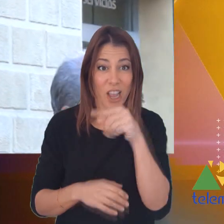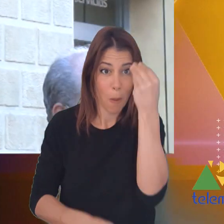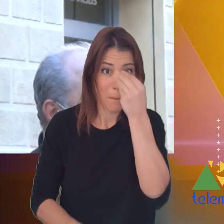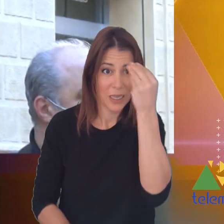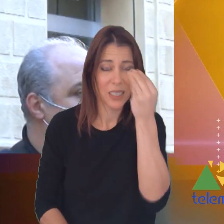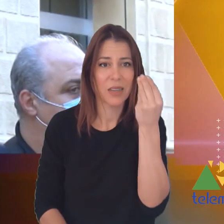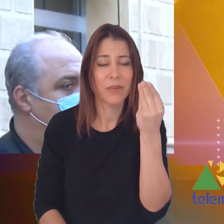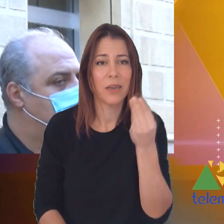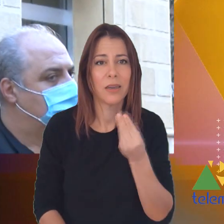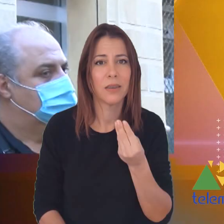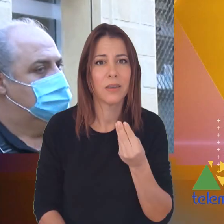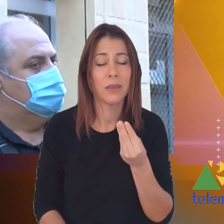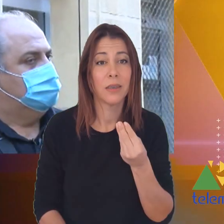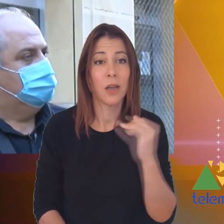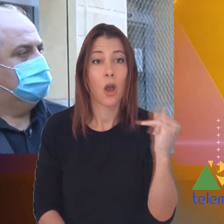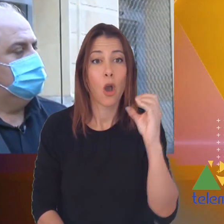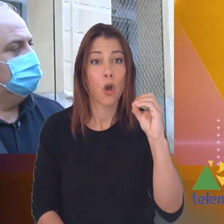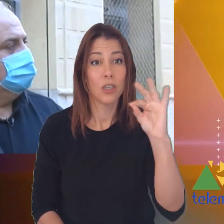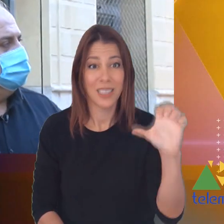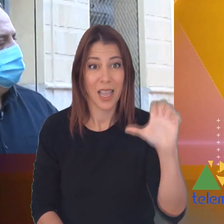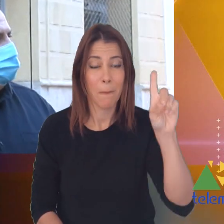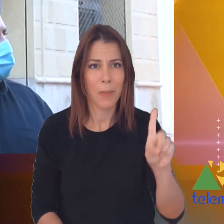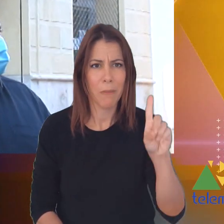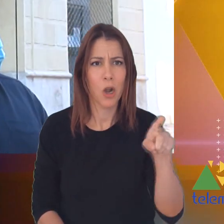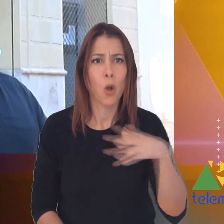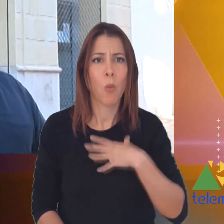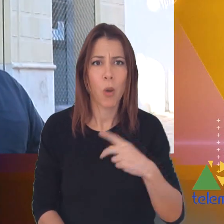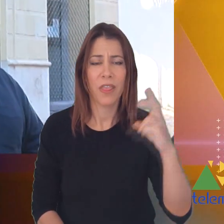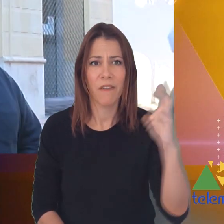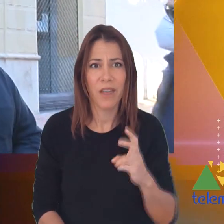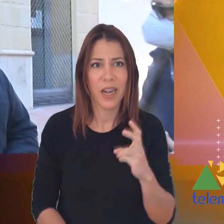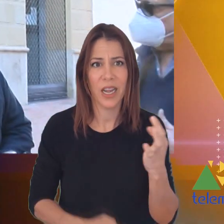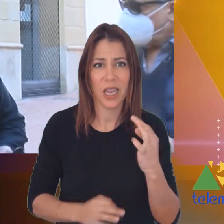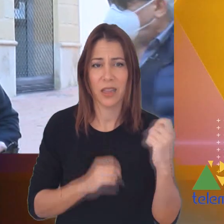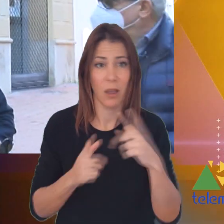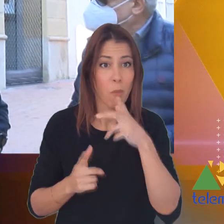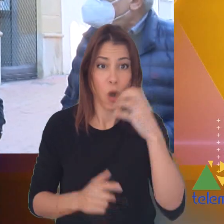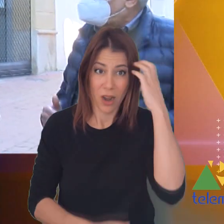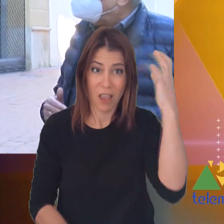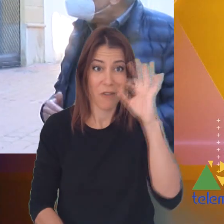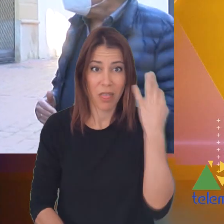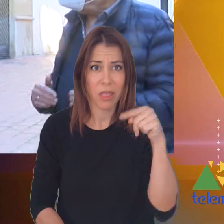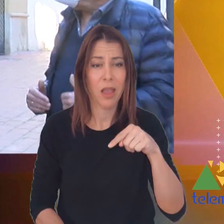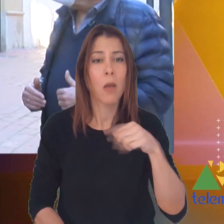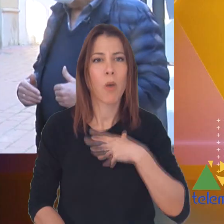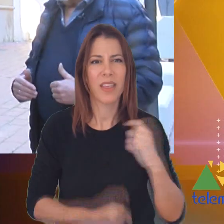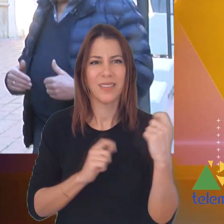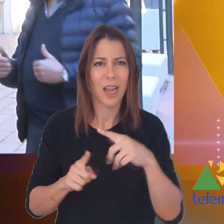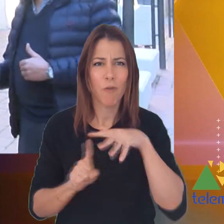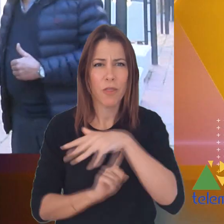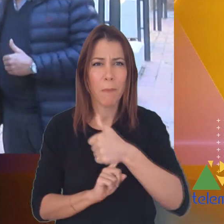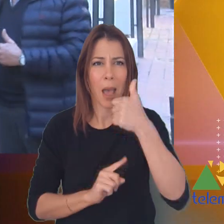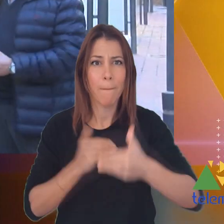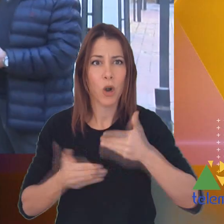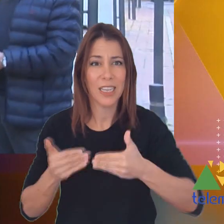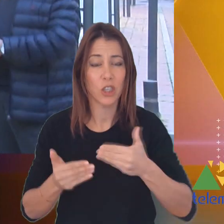creían que José I podría traer más progreso, el rey de los franceses, rey francés, más progreso a España que